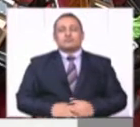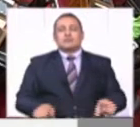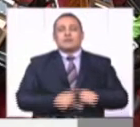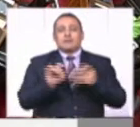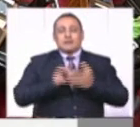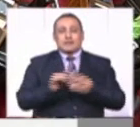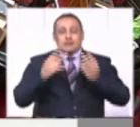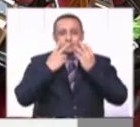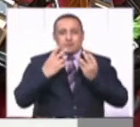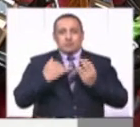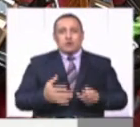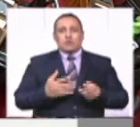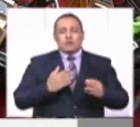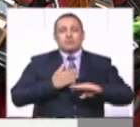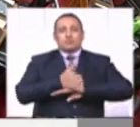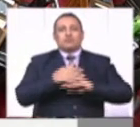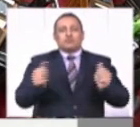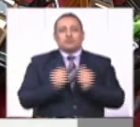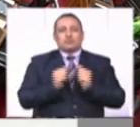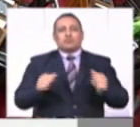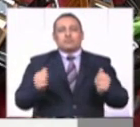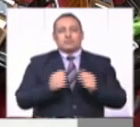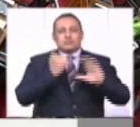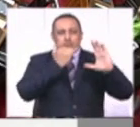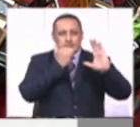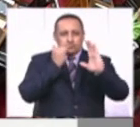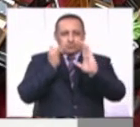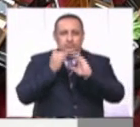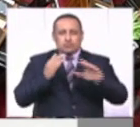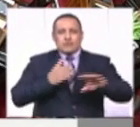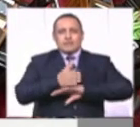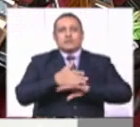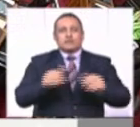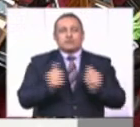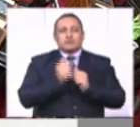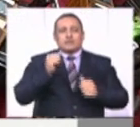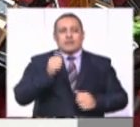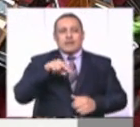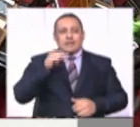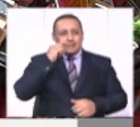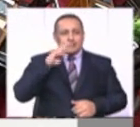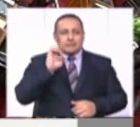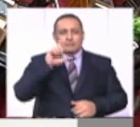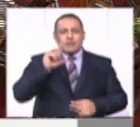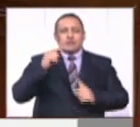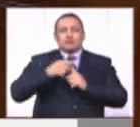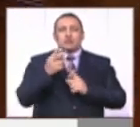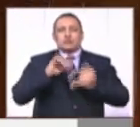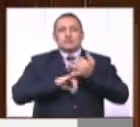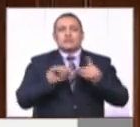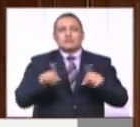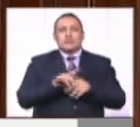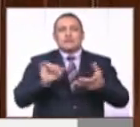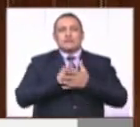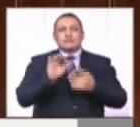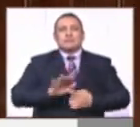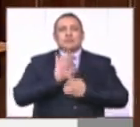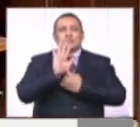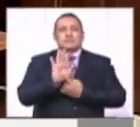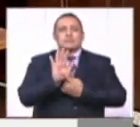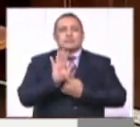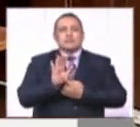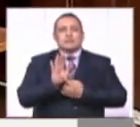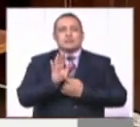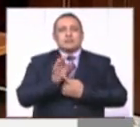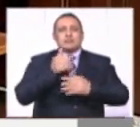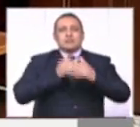observando ya en imágenes de nuestras cámaras el ingreso de Aníbal Torres Vázquez para que se presente